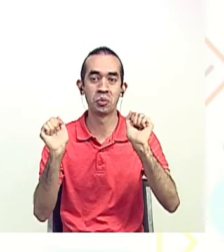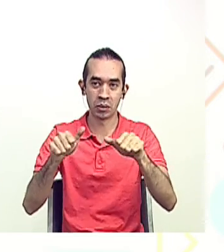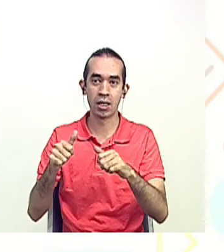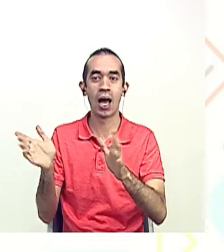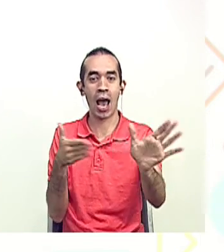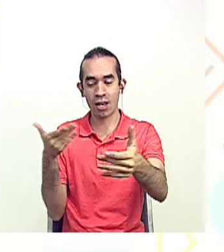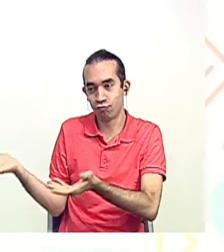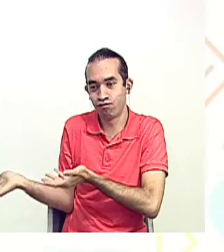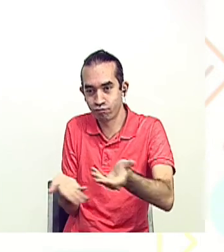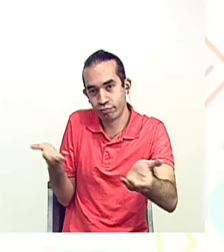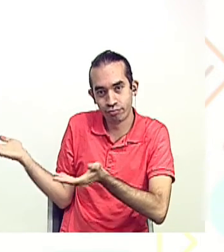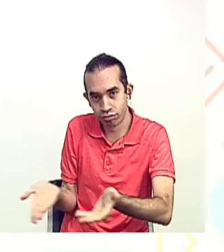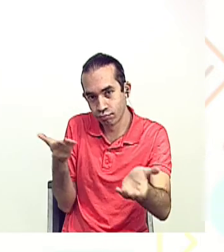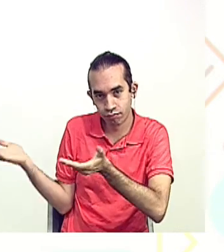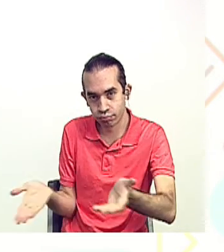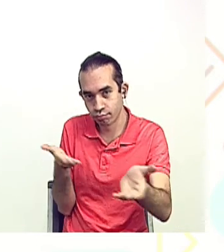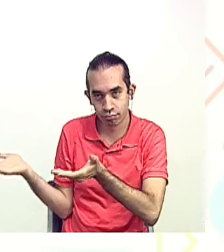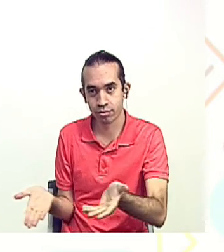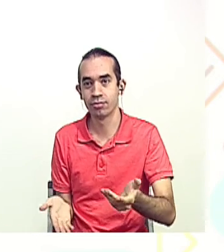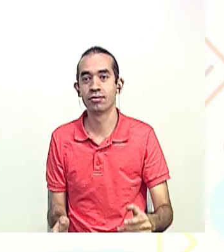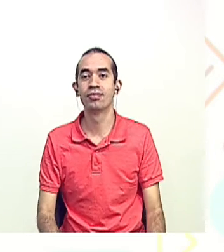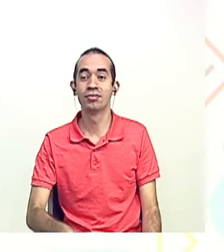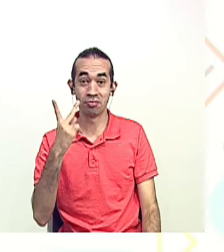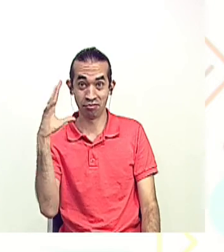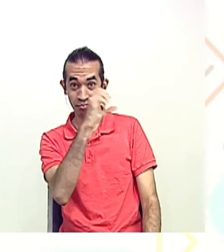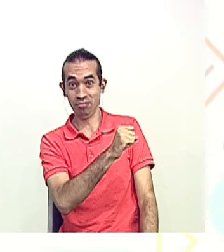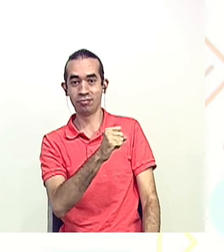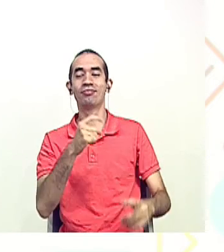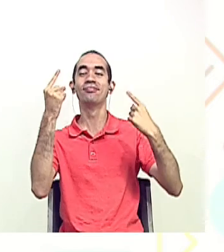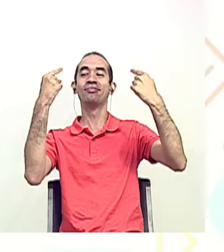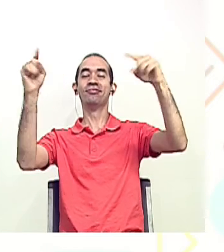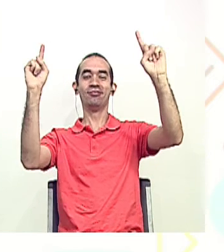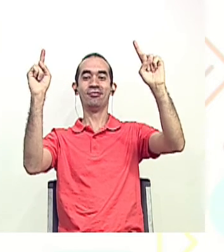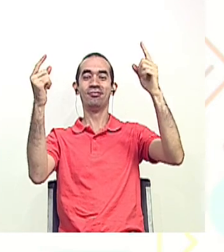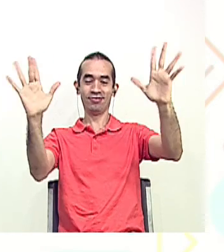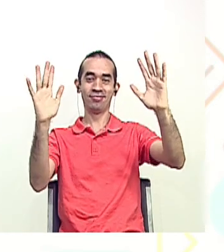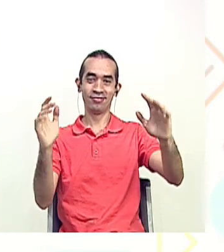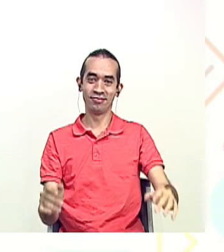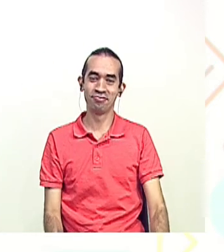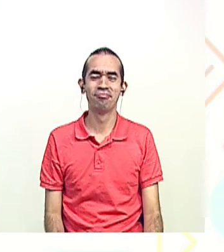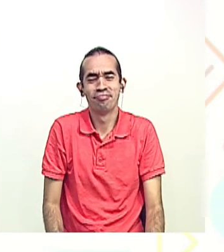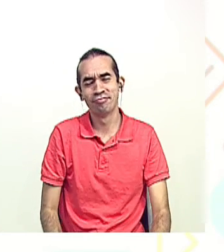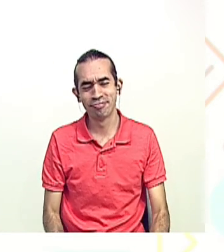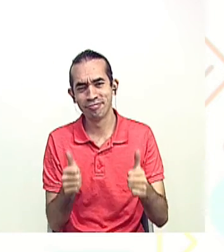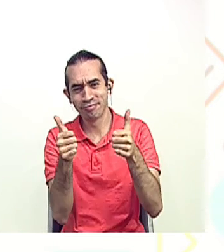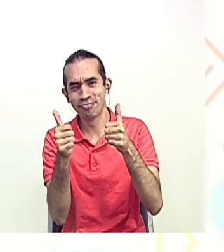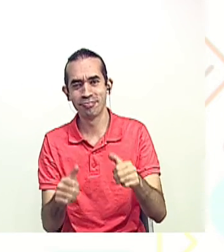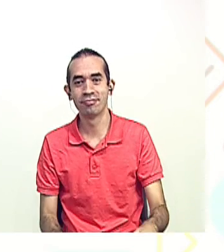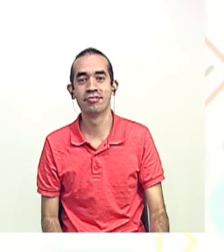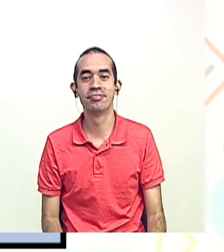la mercancía del barco. ¡Ven! ¡Lo logramos! ¡Qué bueno!